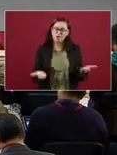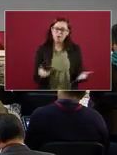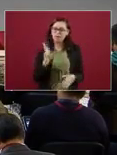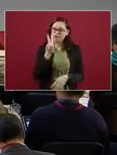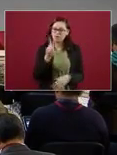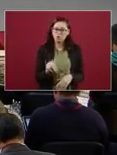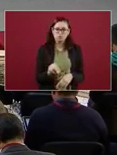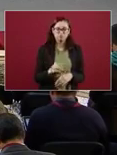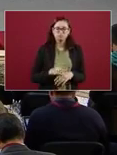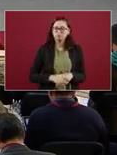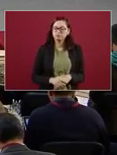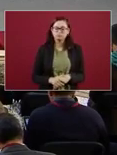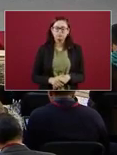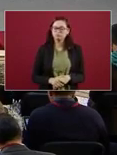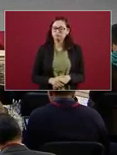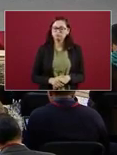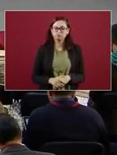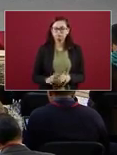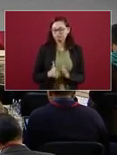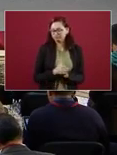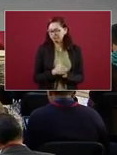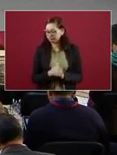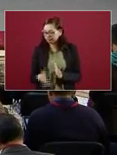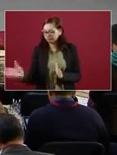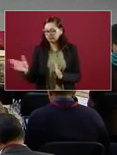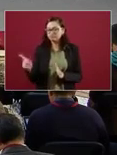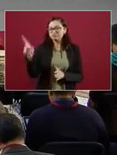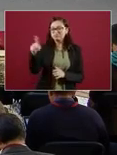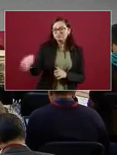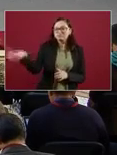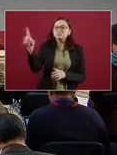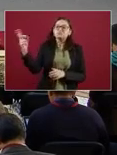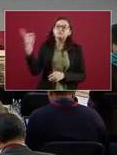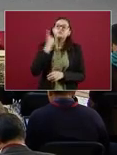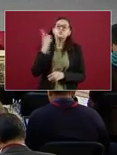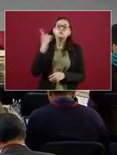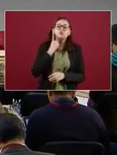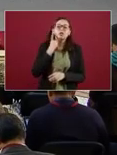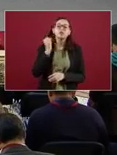Son los legisladores los que deciden libremente